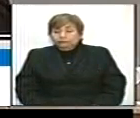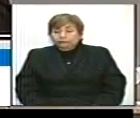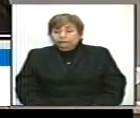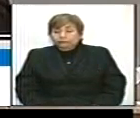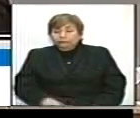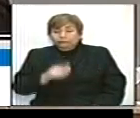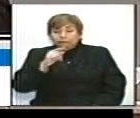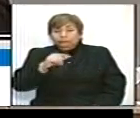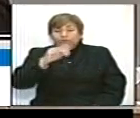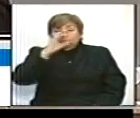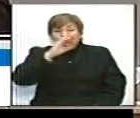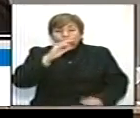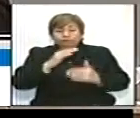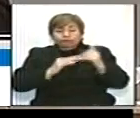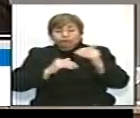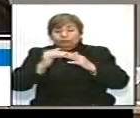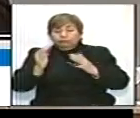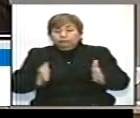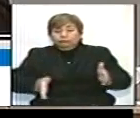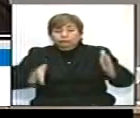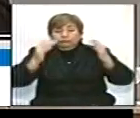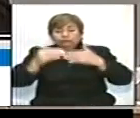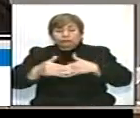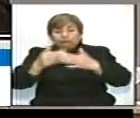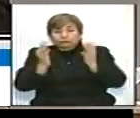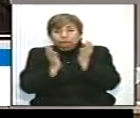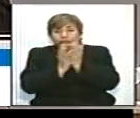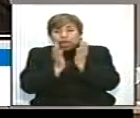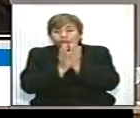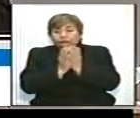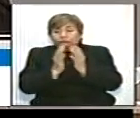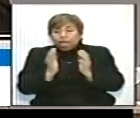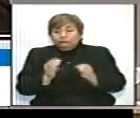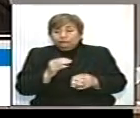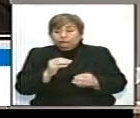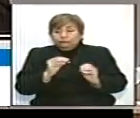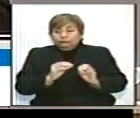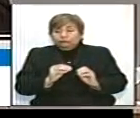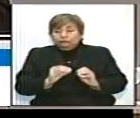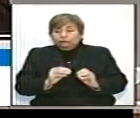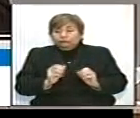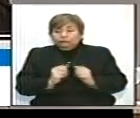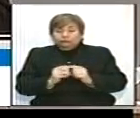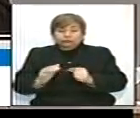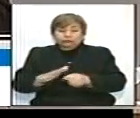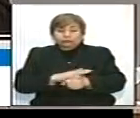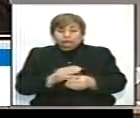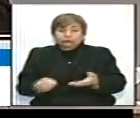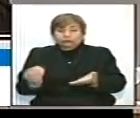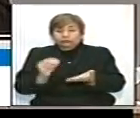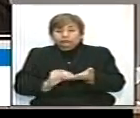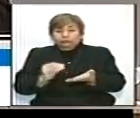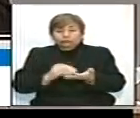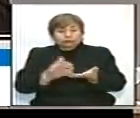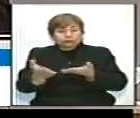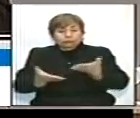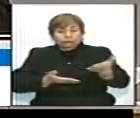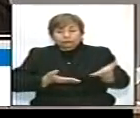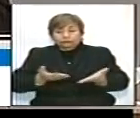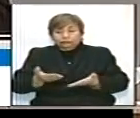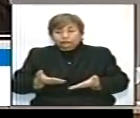proyecto busca la construcción de la infraestructura educativa, la construcción de infraestructura complementaria para los servicios